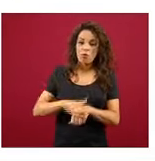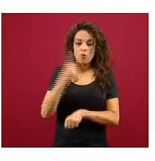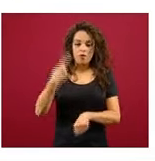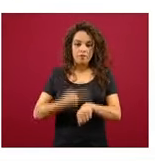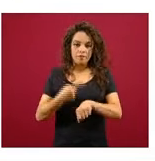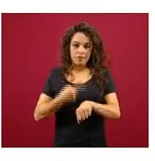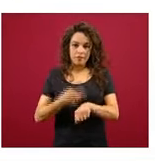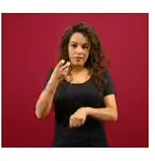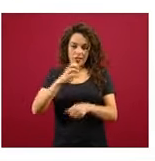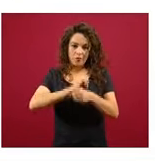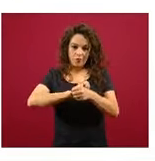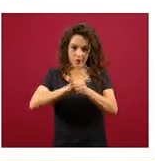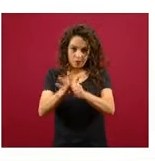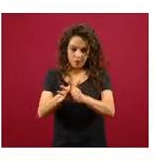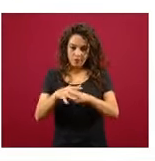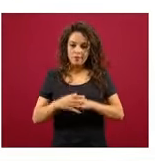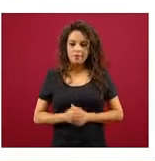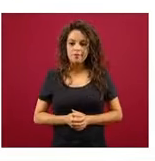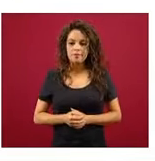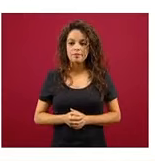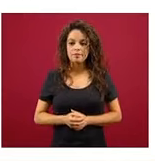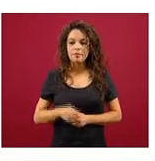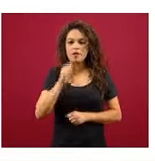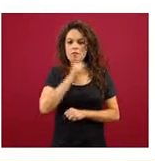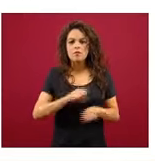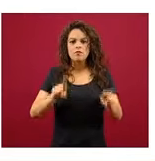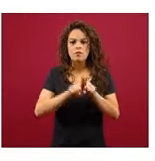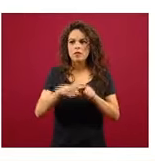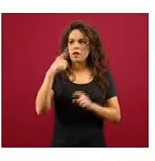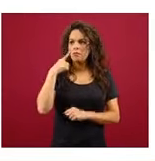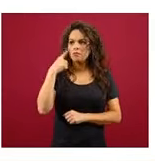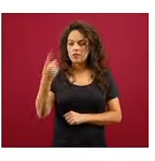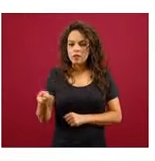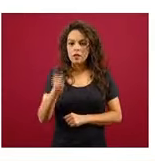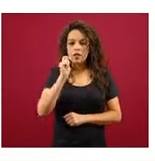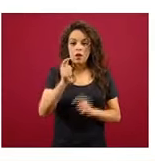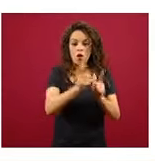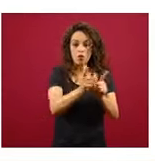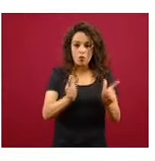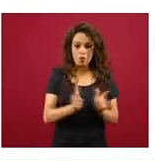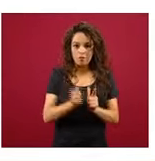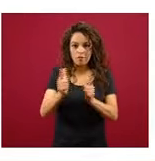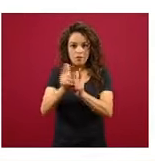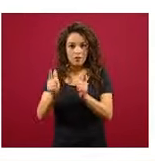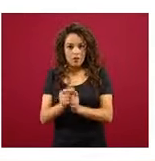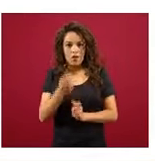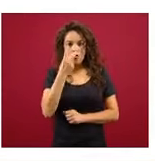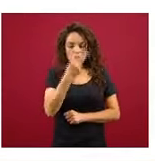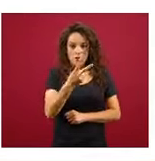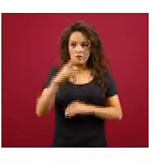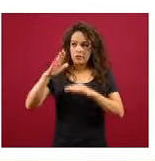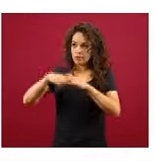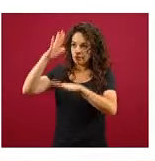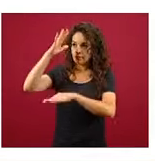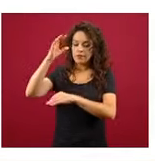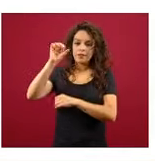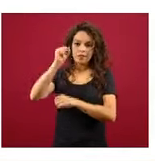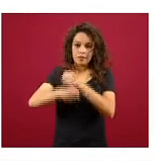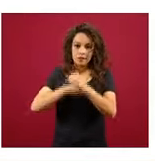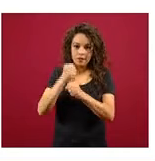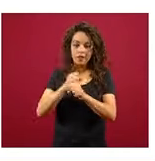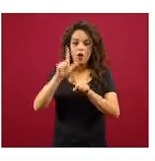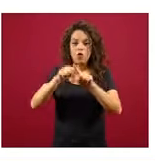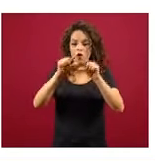COVID-19 y también hacemos la misma diferencia, los agrupamos por mayores de 60 años, que es la barra azul oscura, y